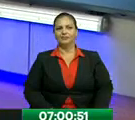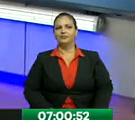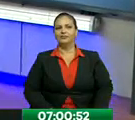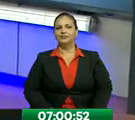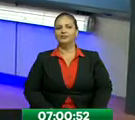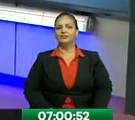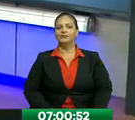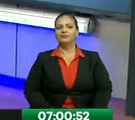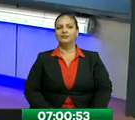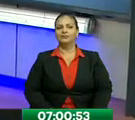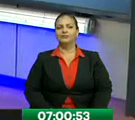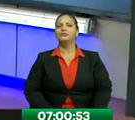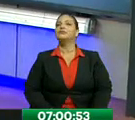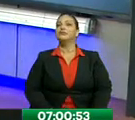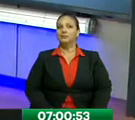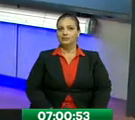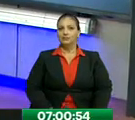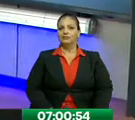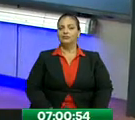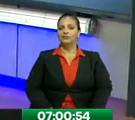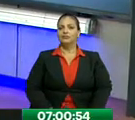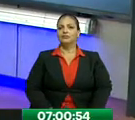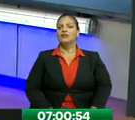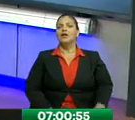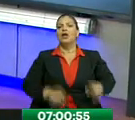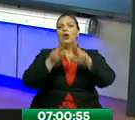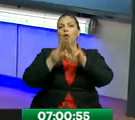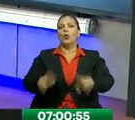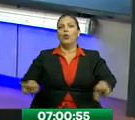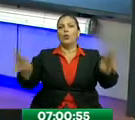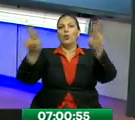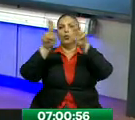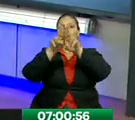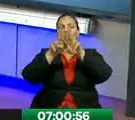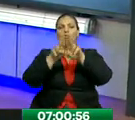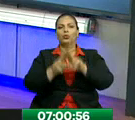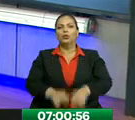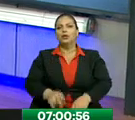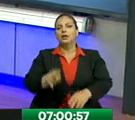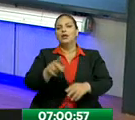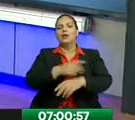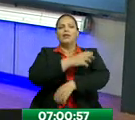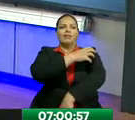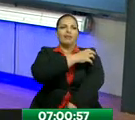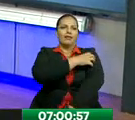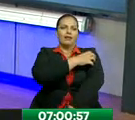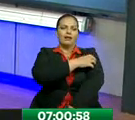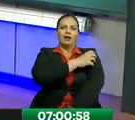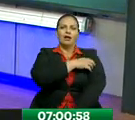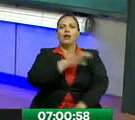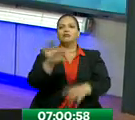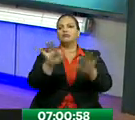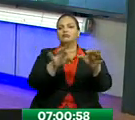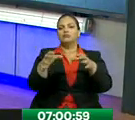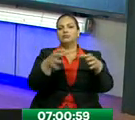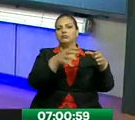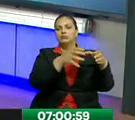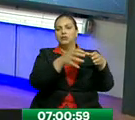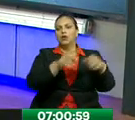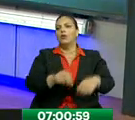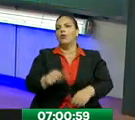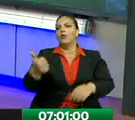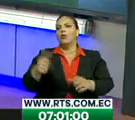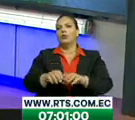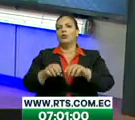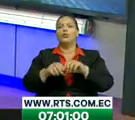Le contamos que funcionarios del Alto Comisionado de las Naciones Unidas y de la Comisión Interamericana de Derechos Humanos realizaron una inspección al